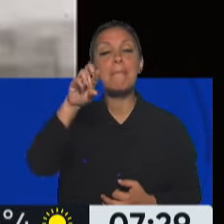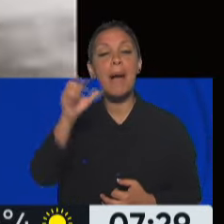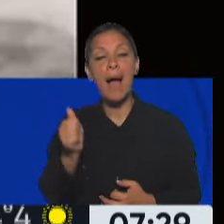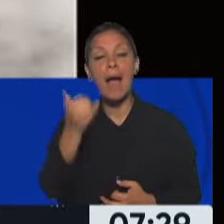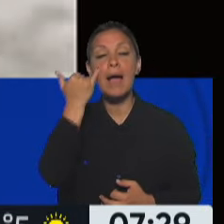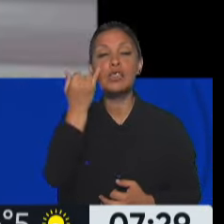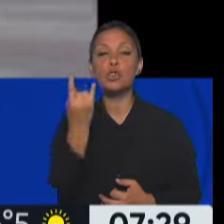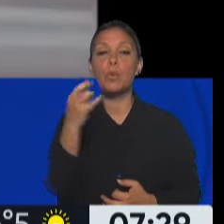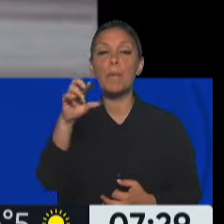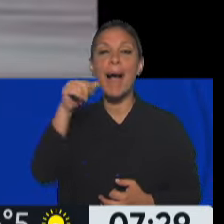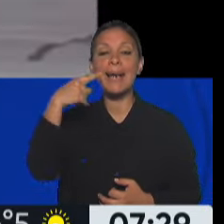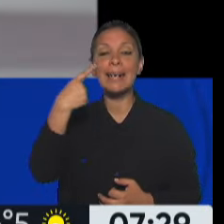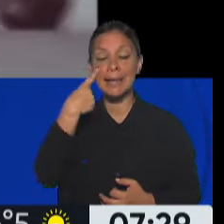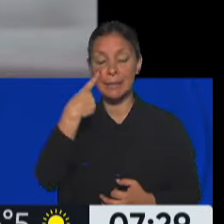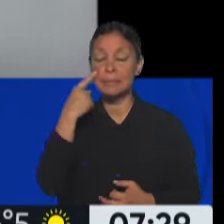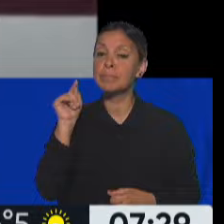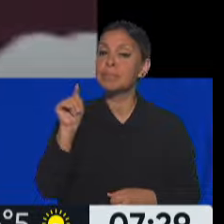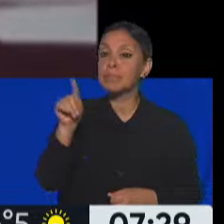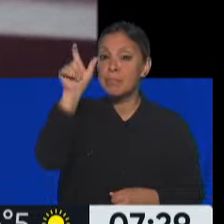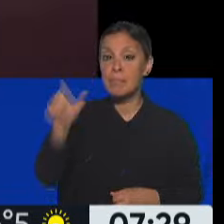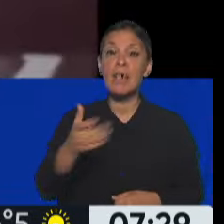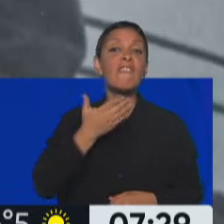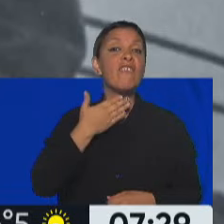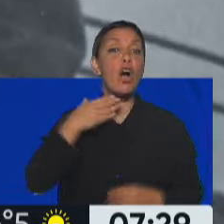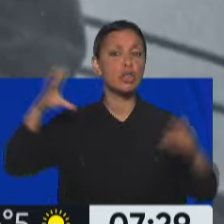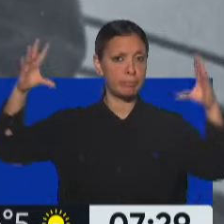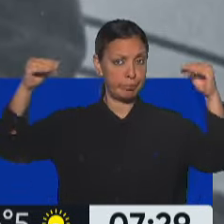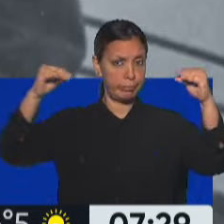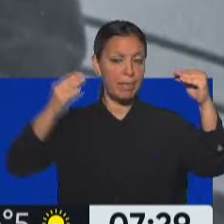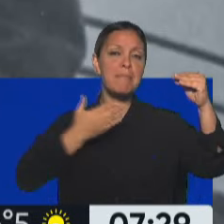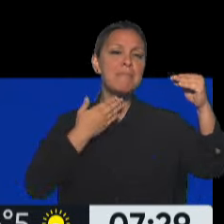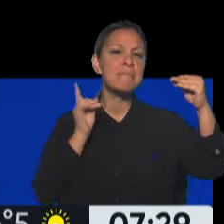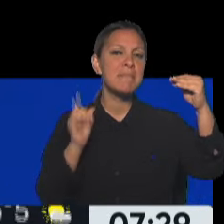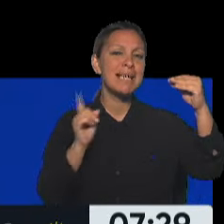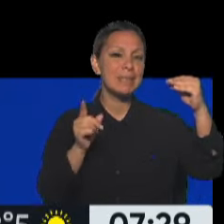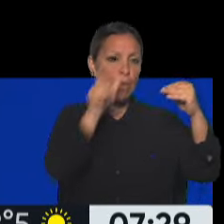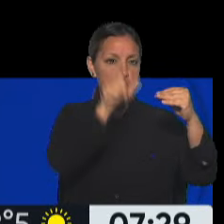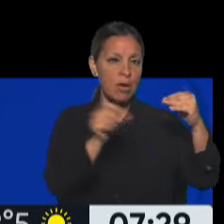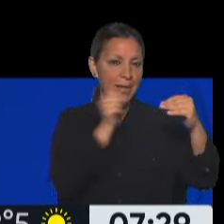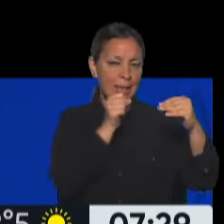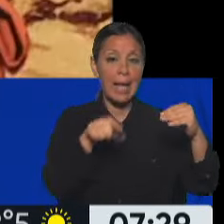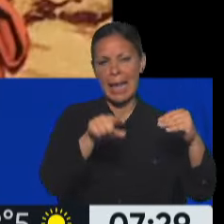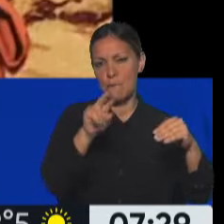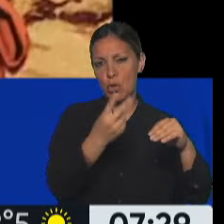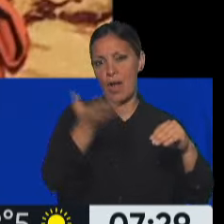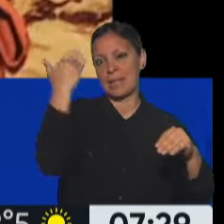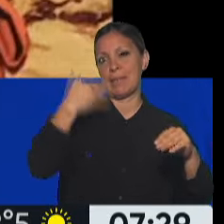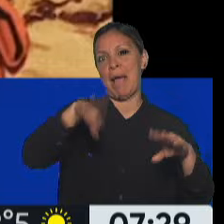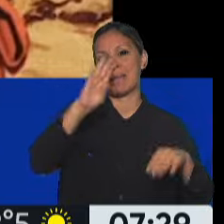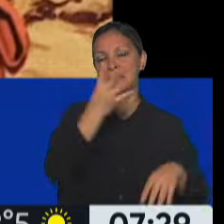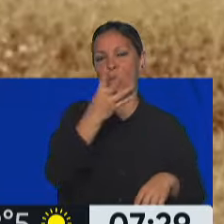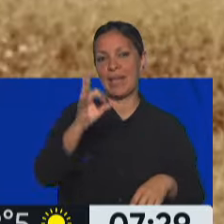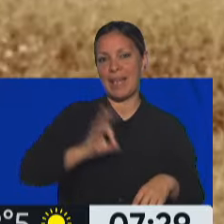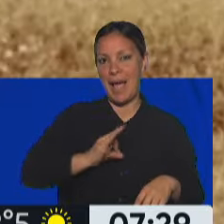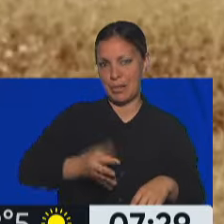estás escuchando de fondo en el tráiler, es el propio Atahualpa Yupanqui, a través de audios, falleció hace ya más de 40 años, a través de